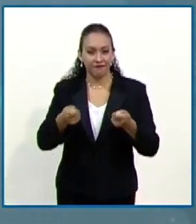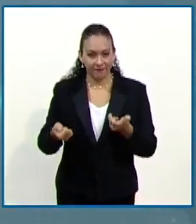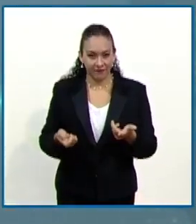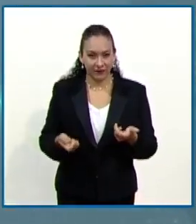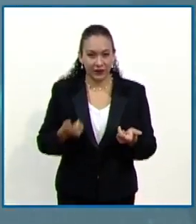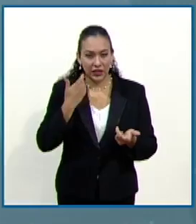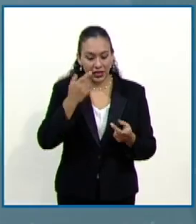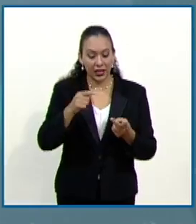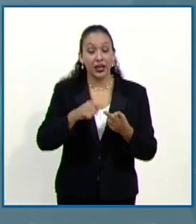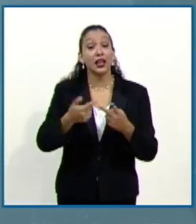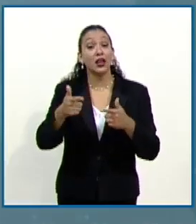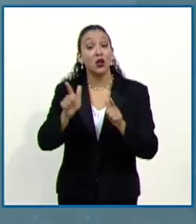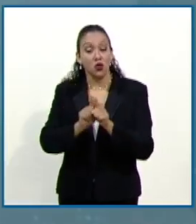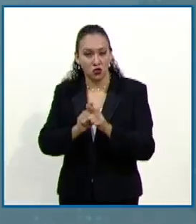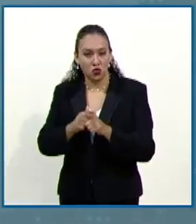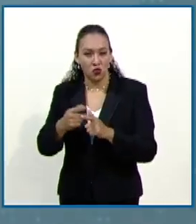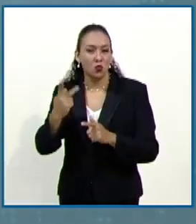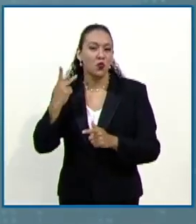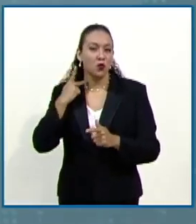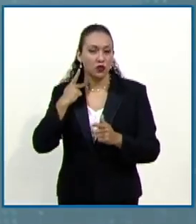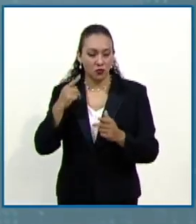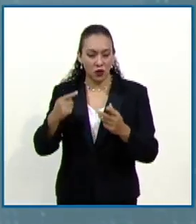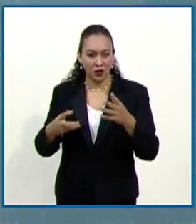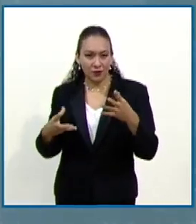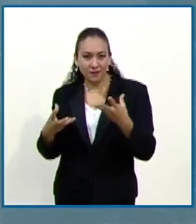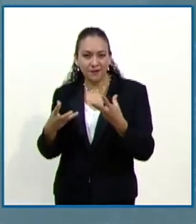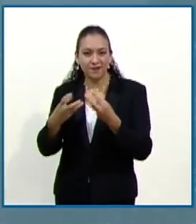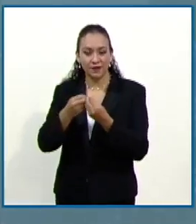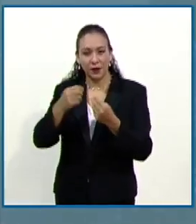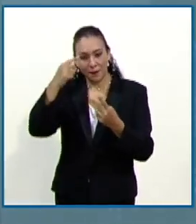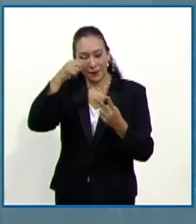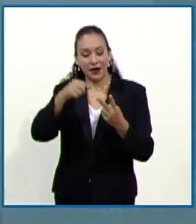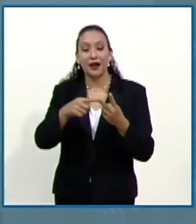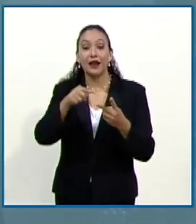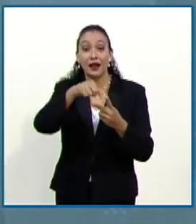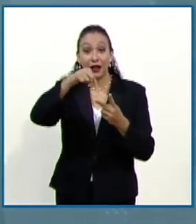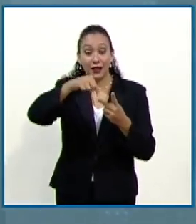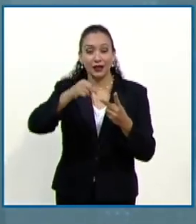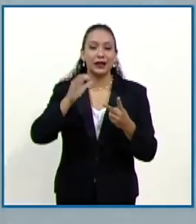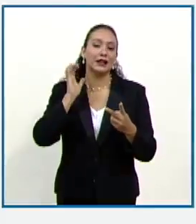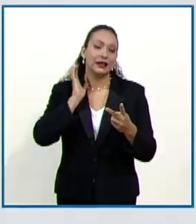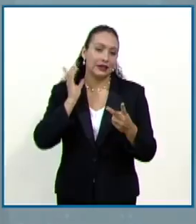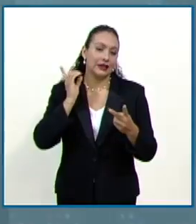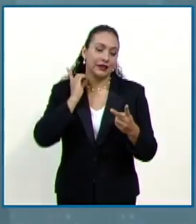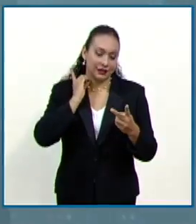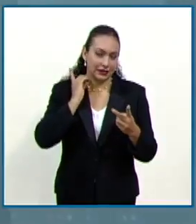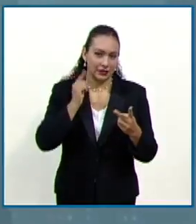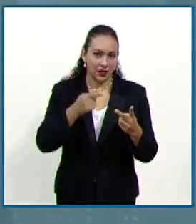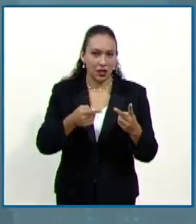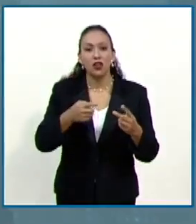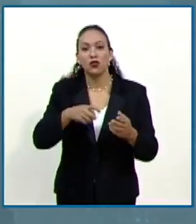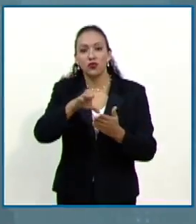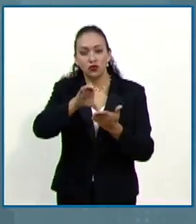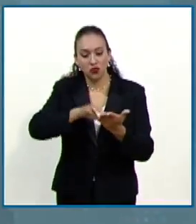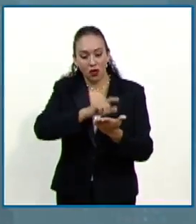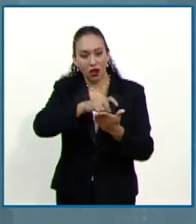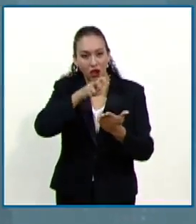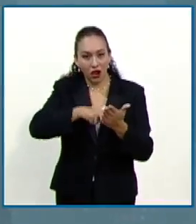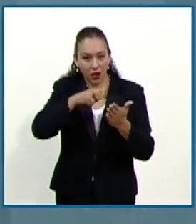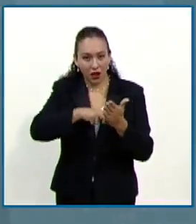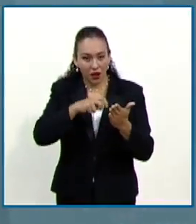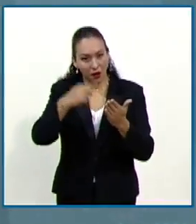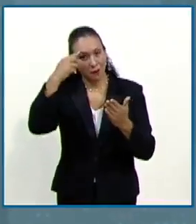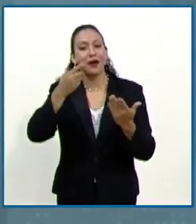de los partidos opositores al régimen para poder cambiar la Constitución sin tener que negociar con ellos. Si el INE y el Tribunal